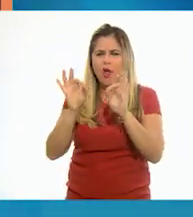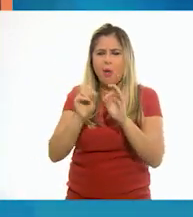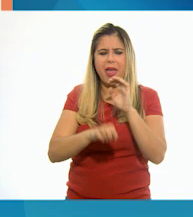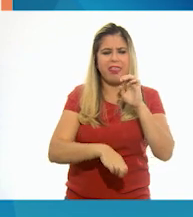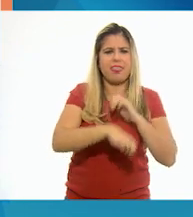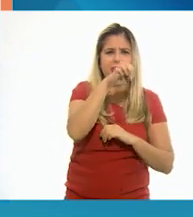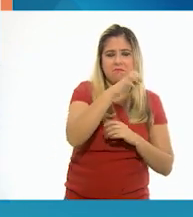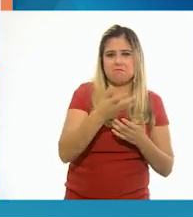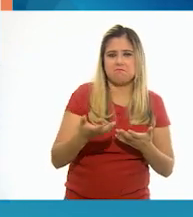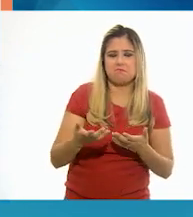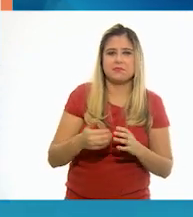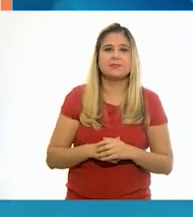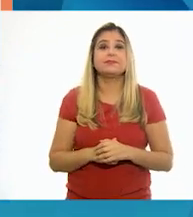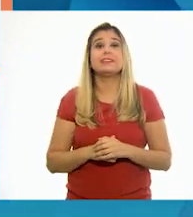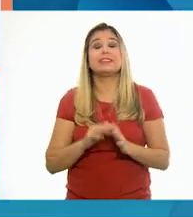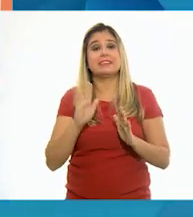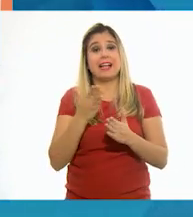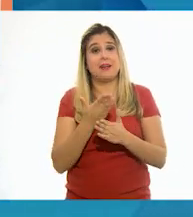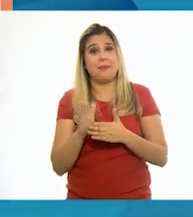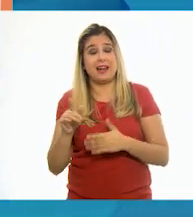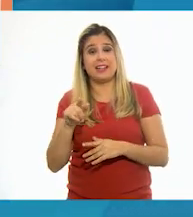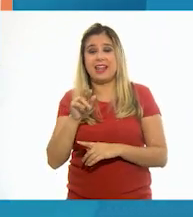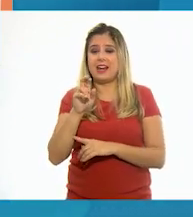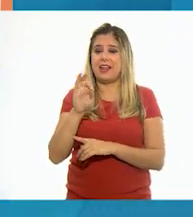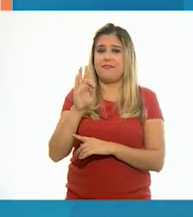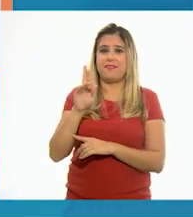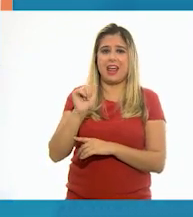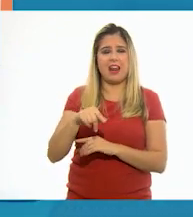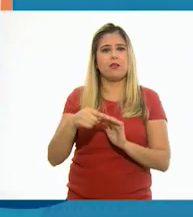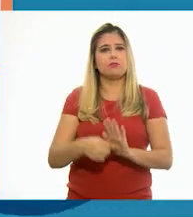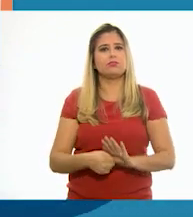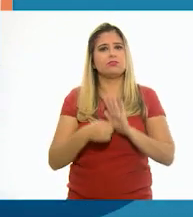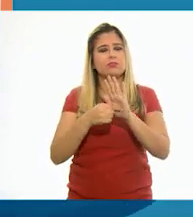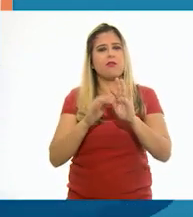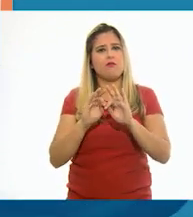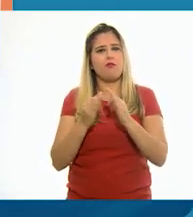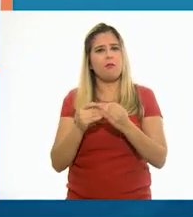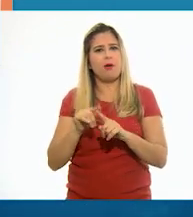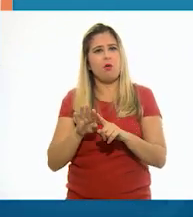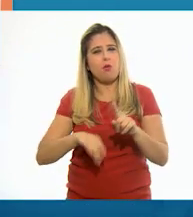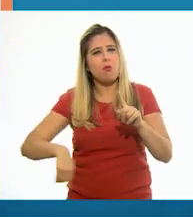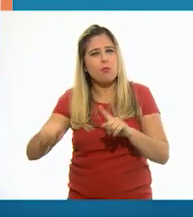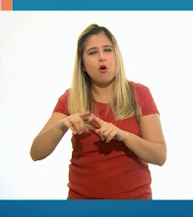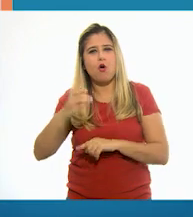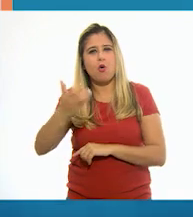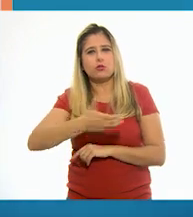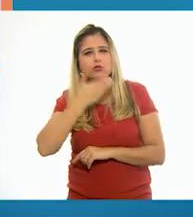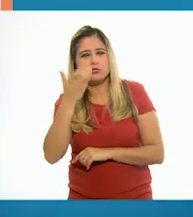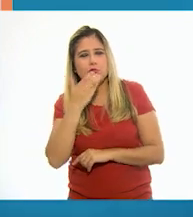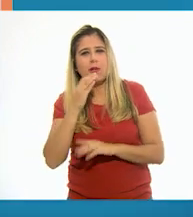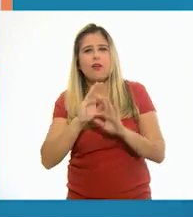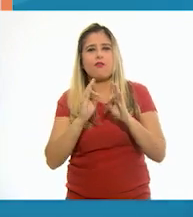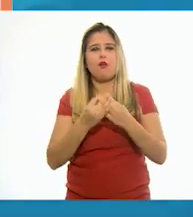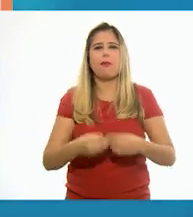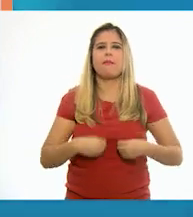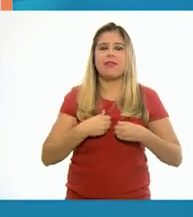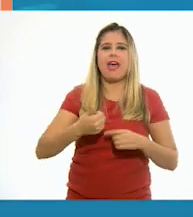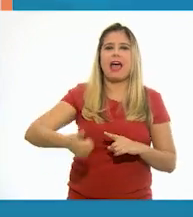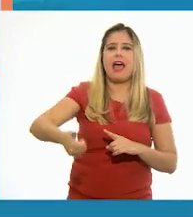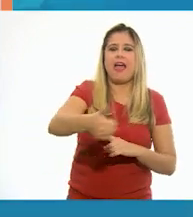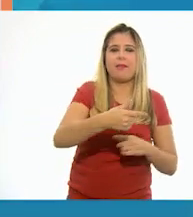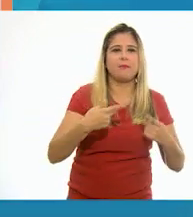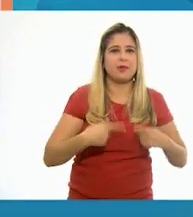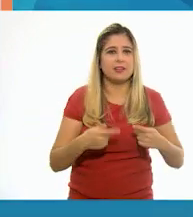edad. Además, los refranes reflejan la forma de ser, las costumbres y la forma de vida de cada